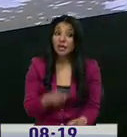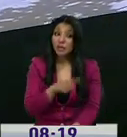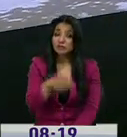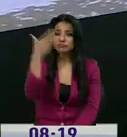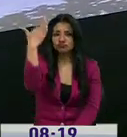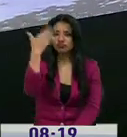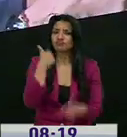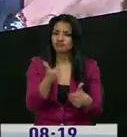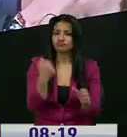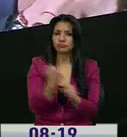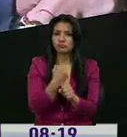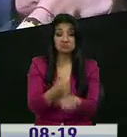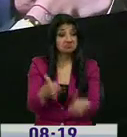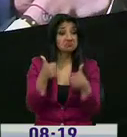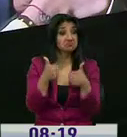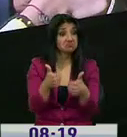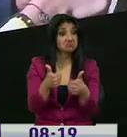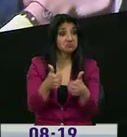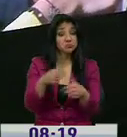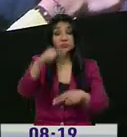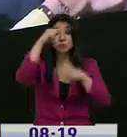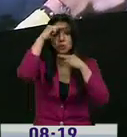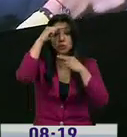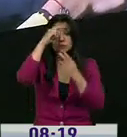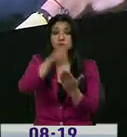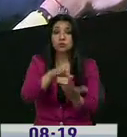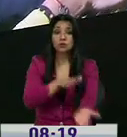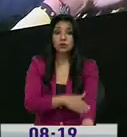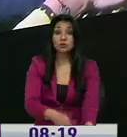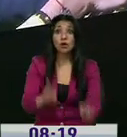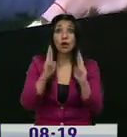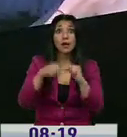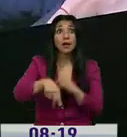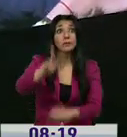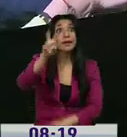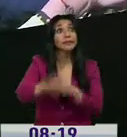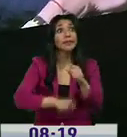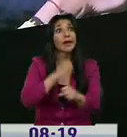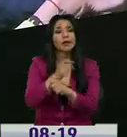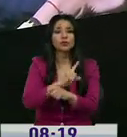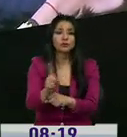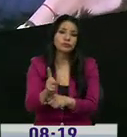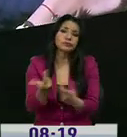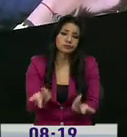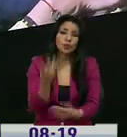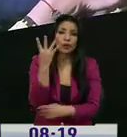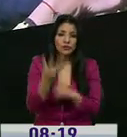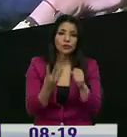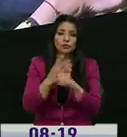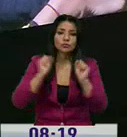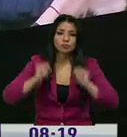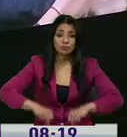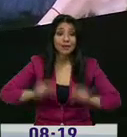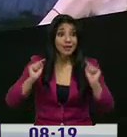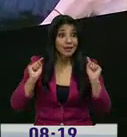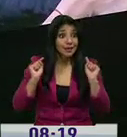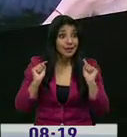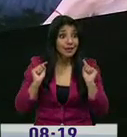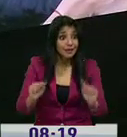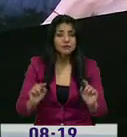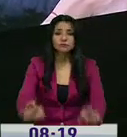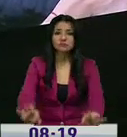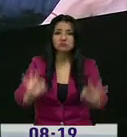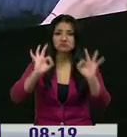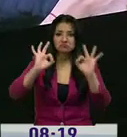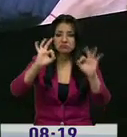trabajarlo. Enhorabuena por este proyecto. Ojalá no se demoren 20 años, ojalá lo puedan hacer en 4. Y realmente esa es una